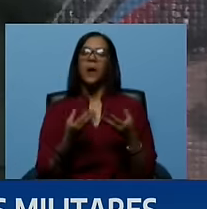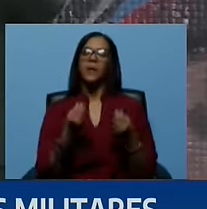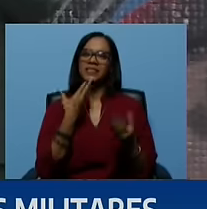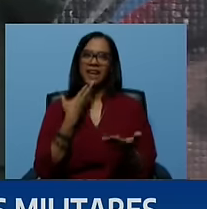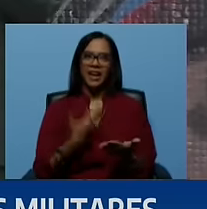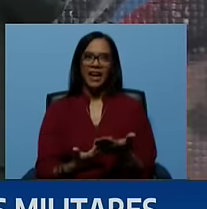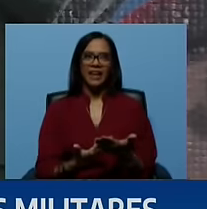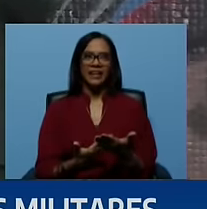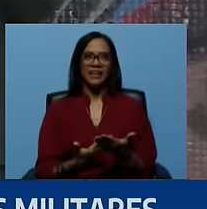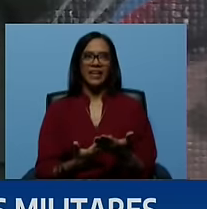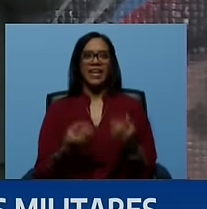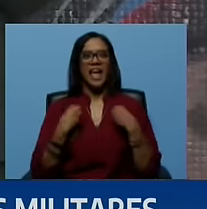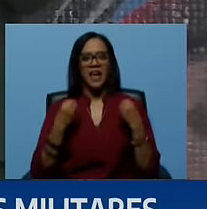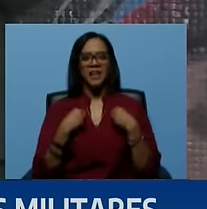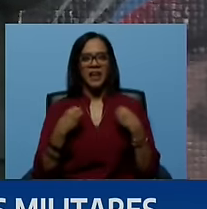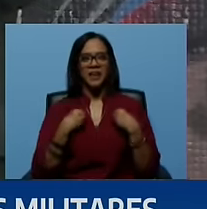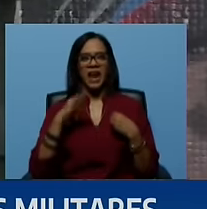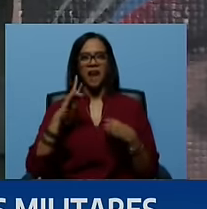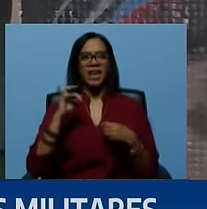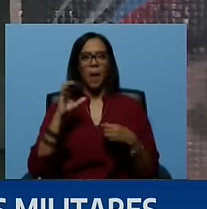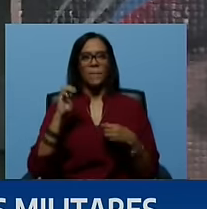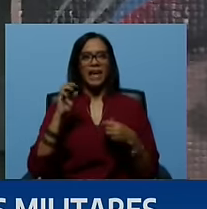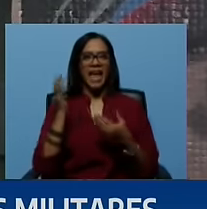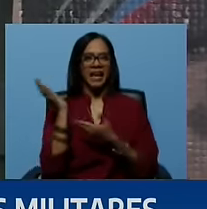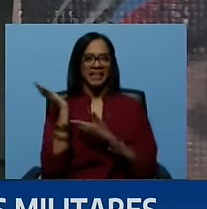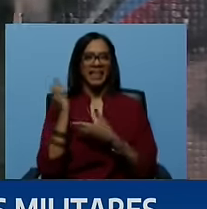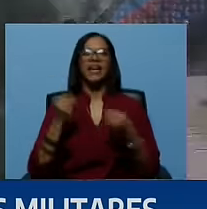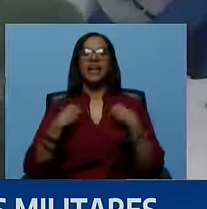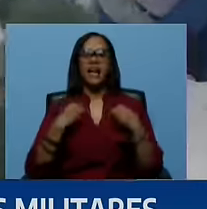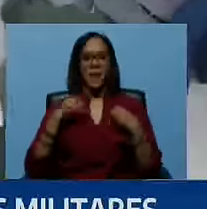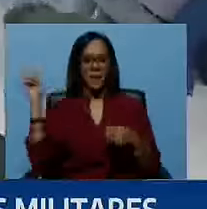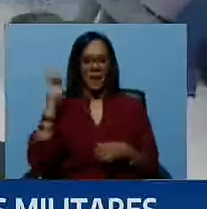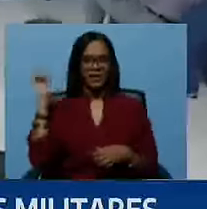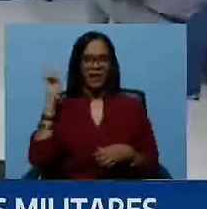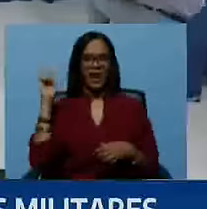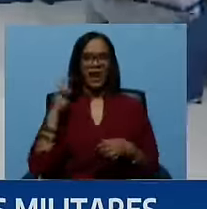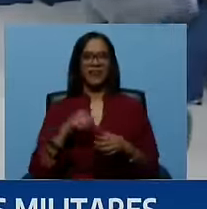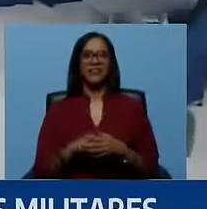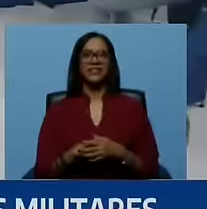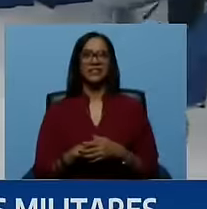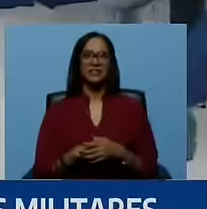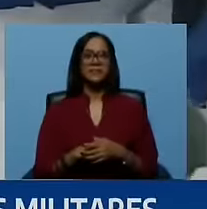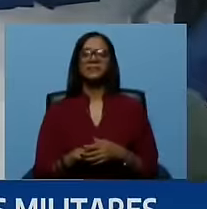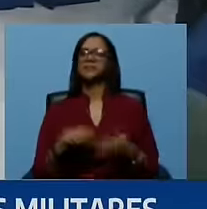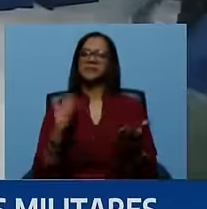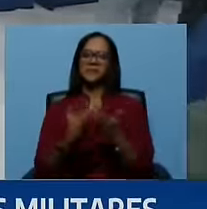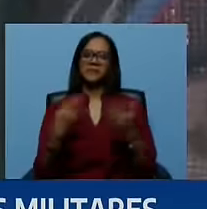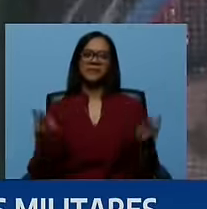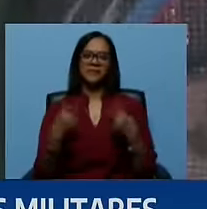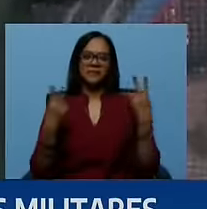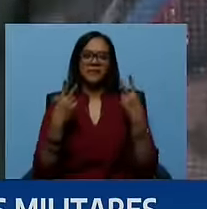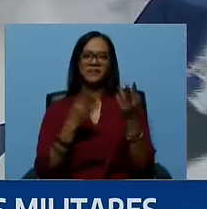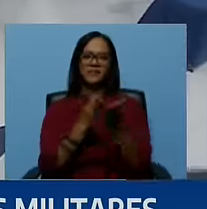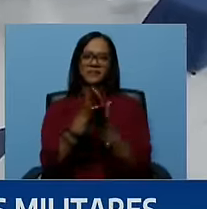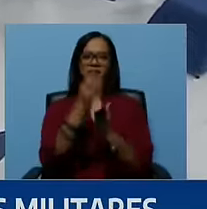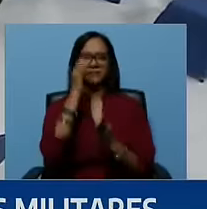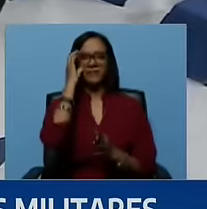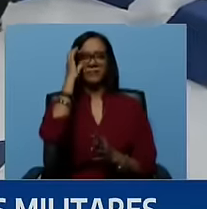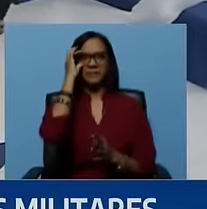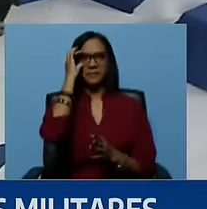Pues que vivan las bricom miles que viva Venezuela hasta la victoria